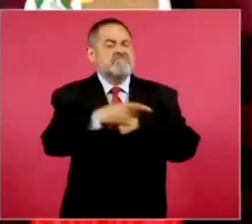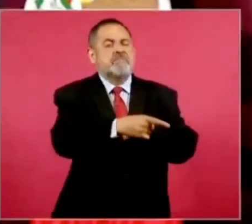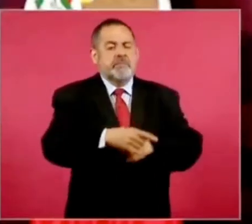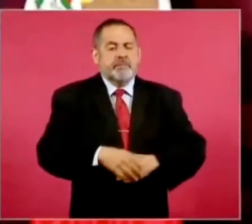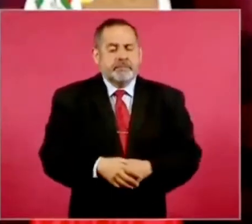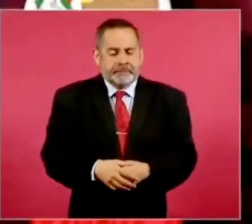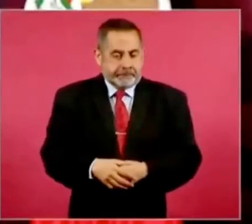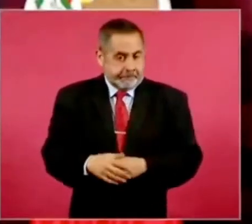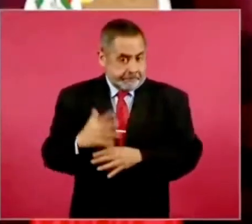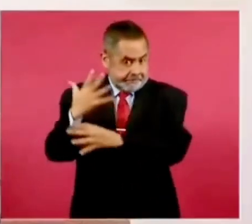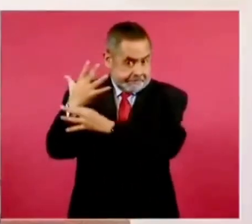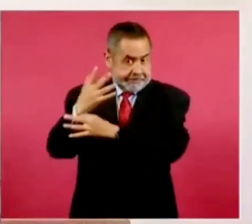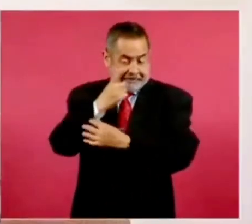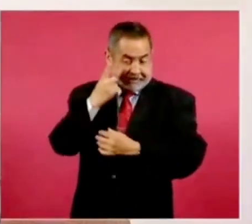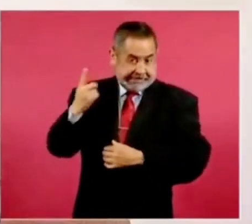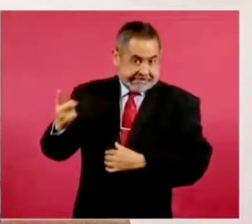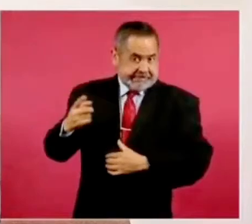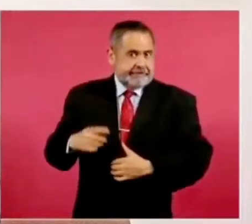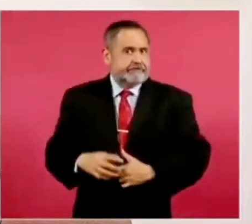abro comillas: